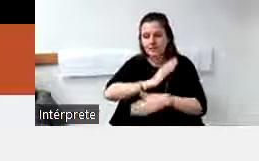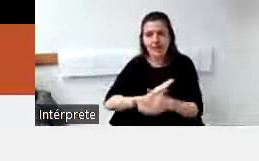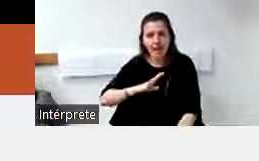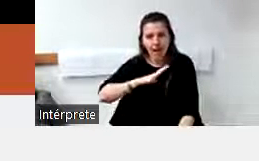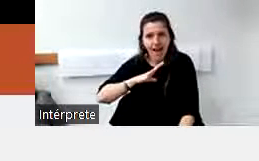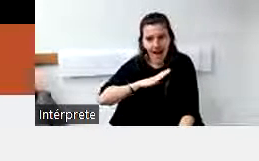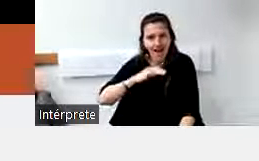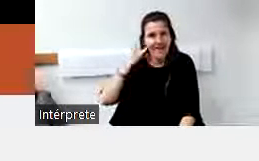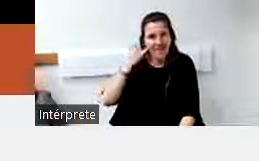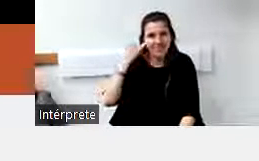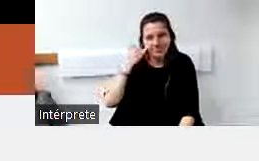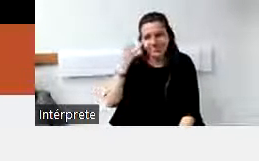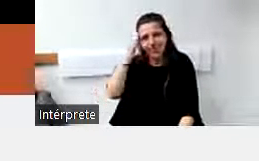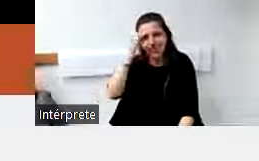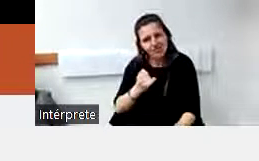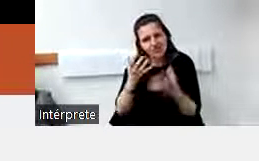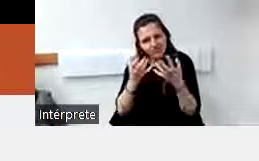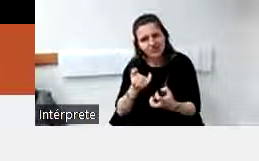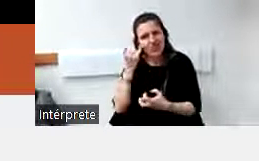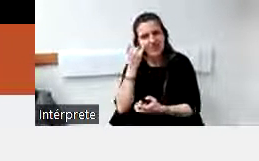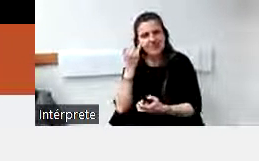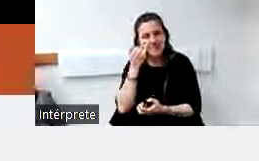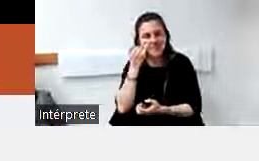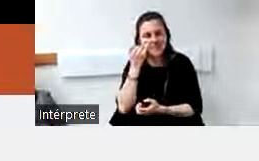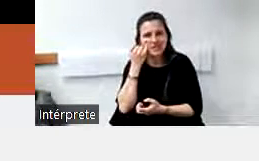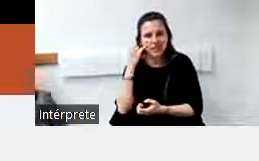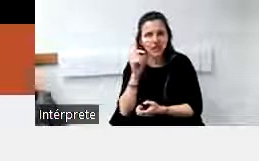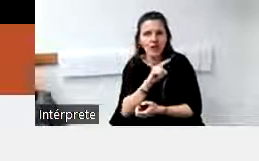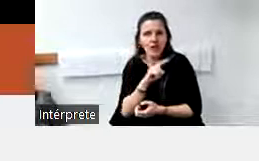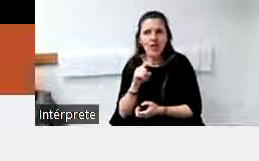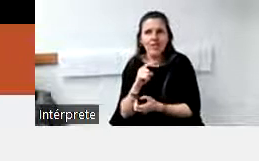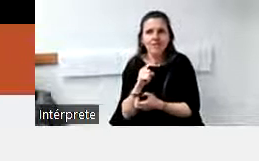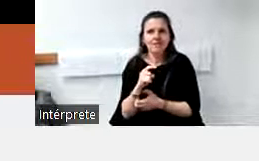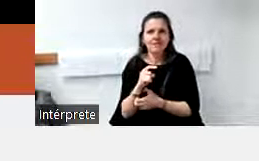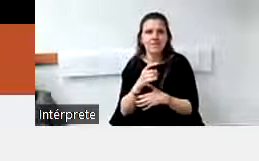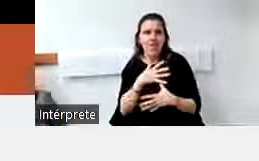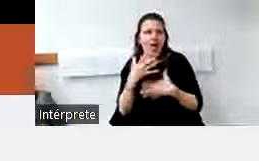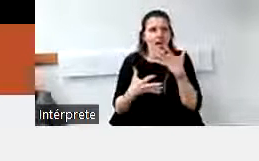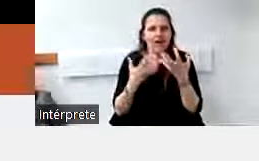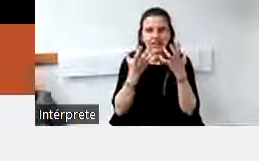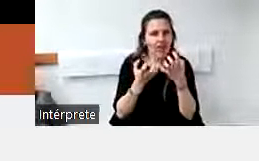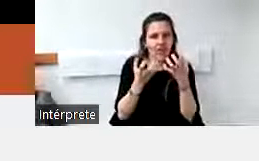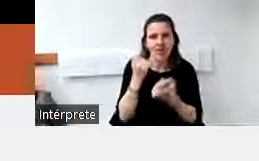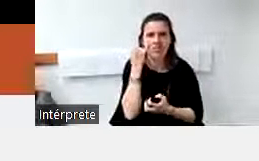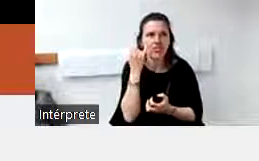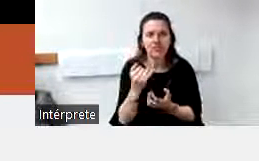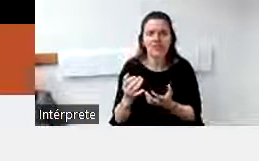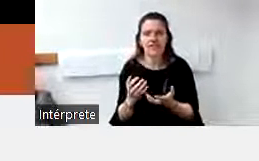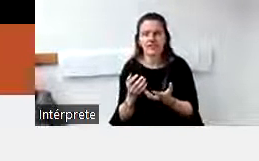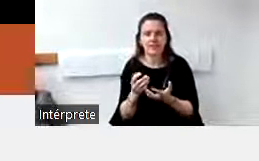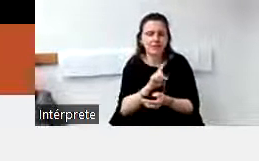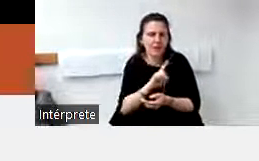discapacidad no tienen una sexualidad descontrolada y exacerbada. Lo que no tienen es